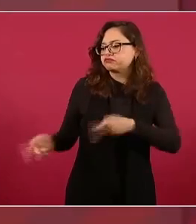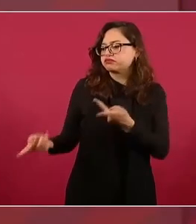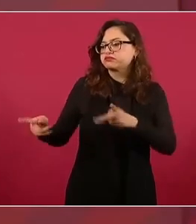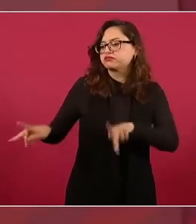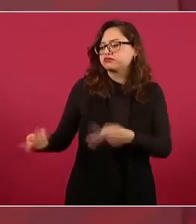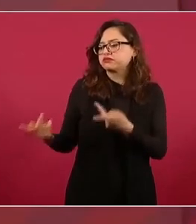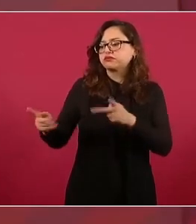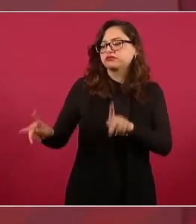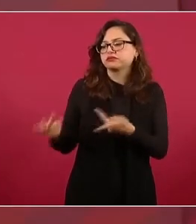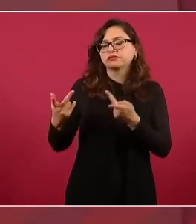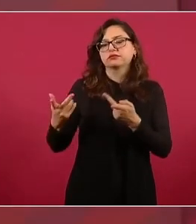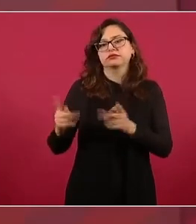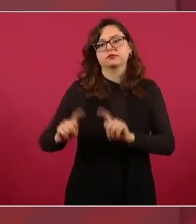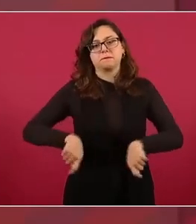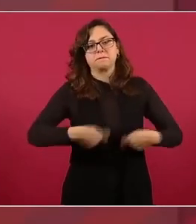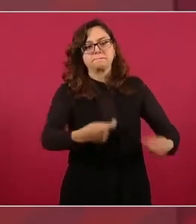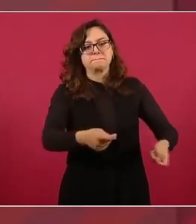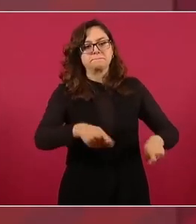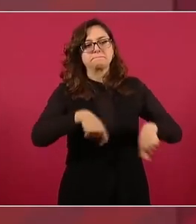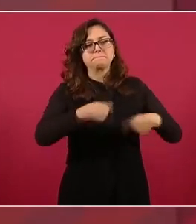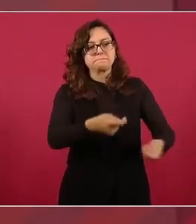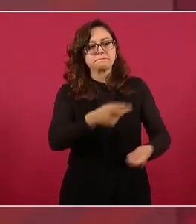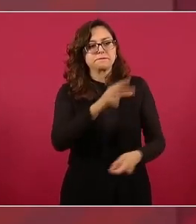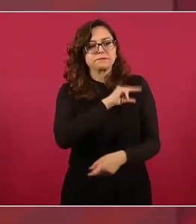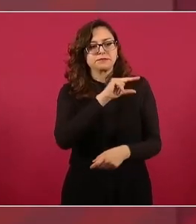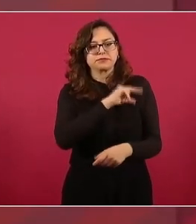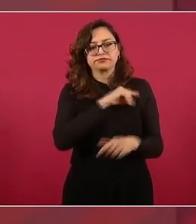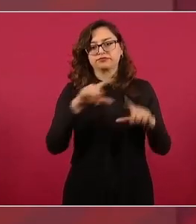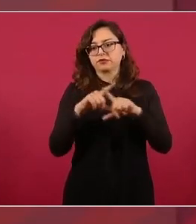dejaron muy poco,